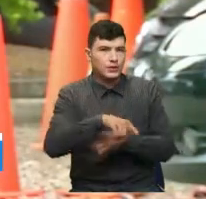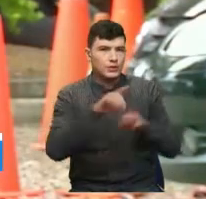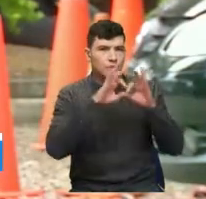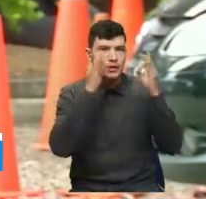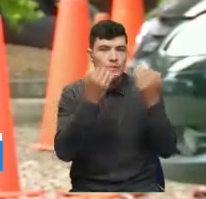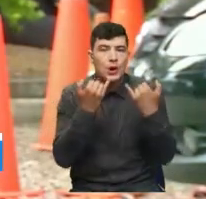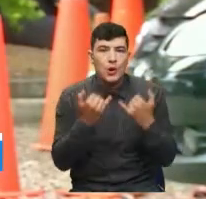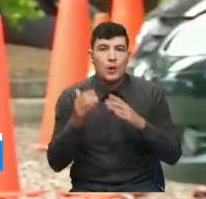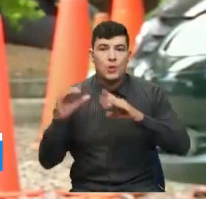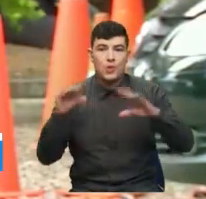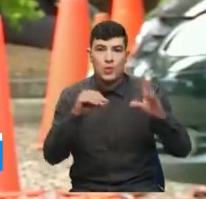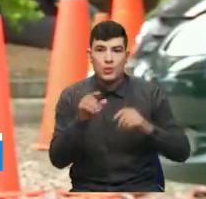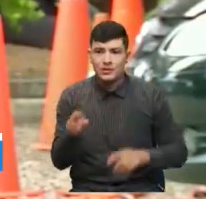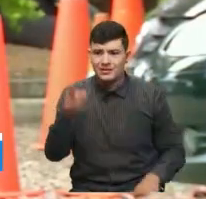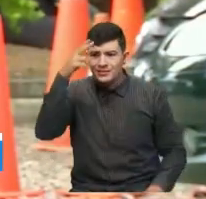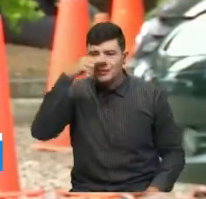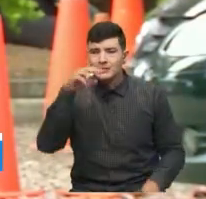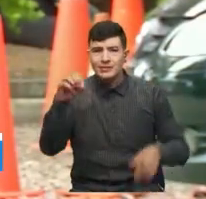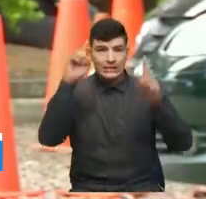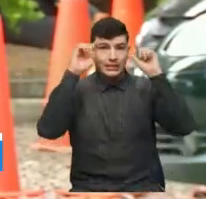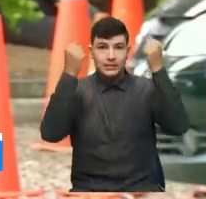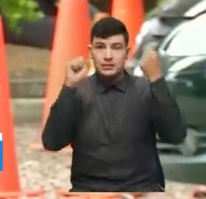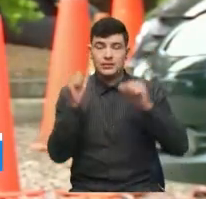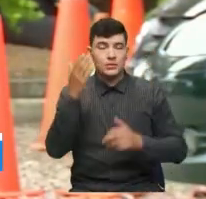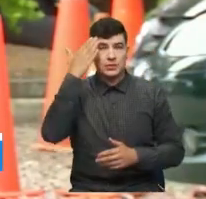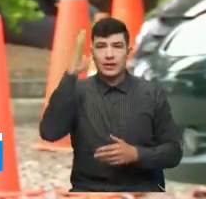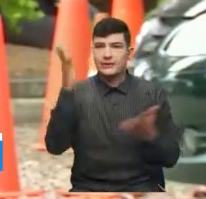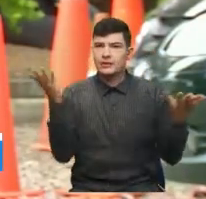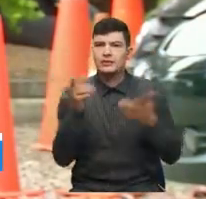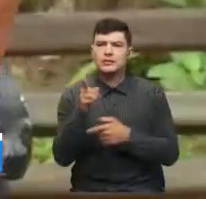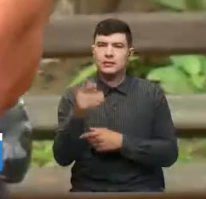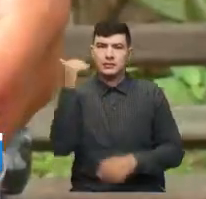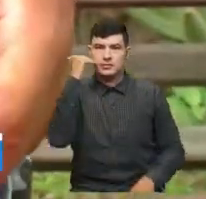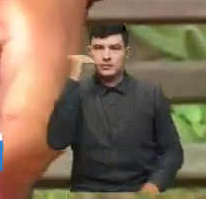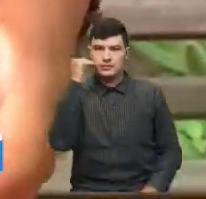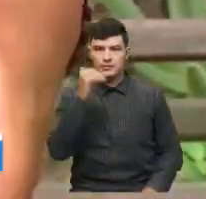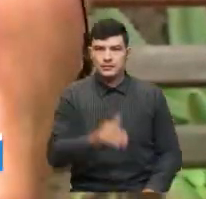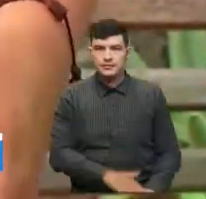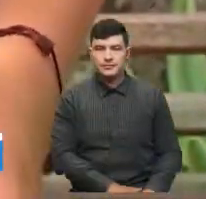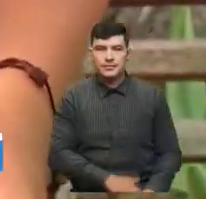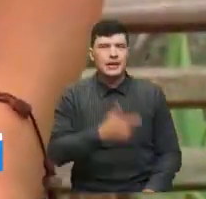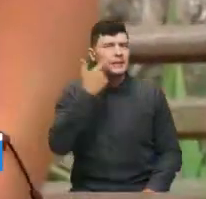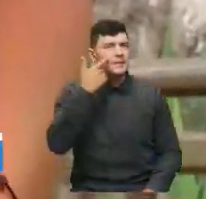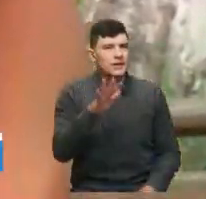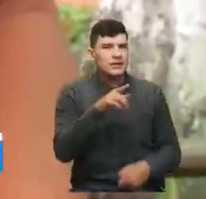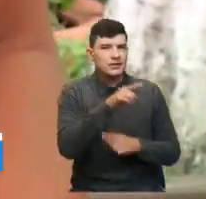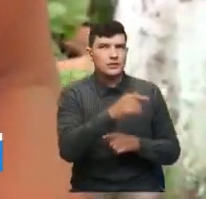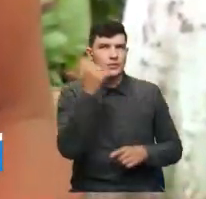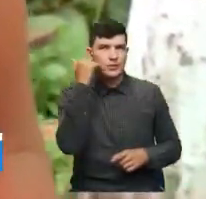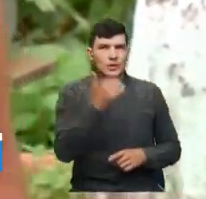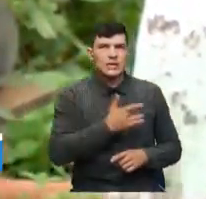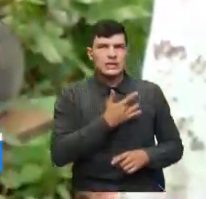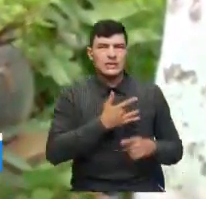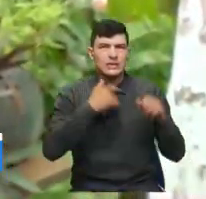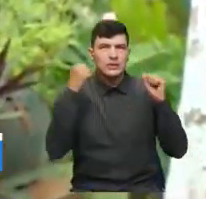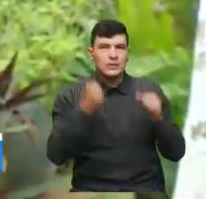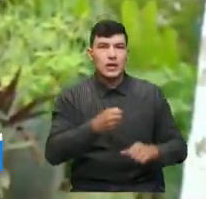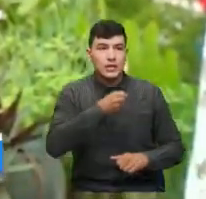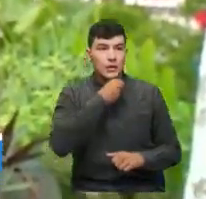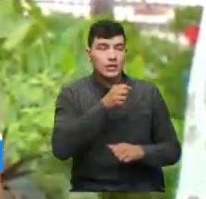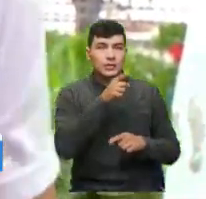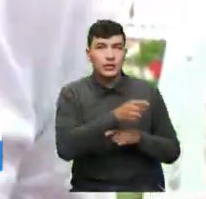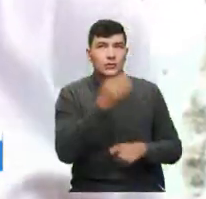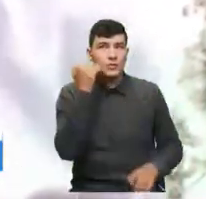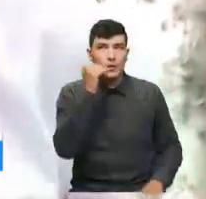su hijo, quien se encuentra desesperado por saber sobre su paradero. Se presume que debido a una emoción fuerte producto de la noticia de que